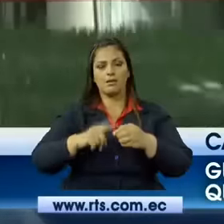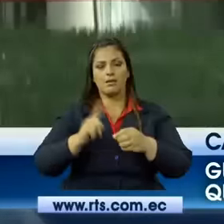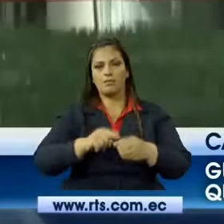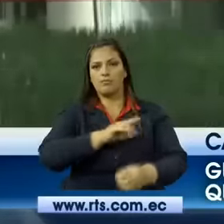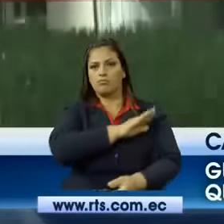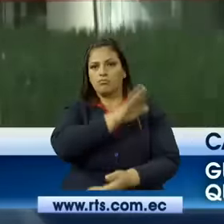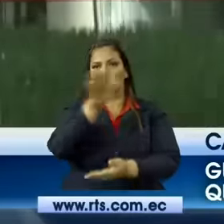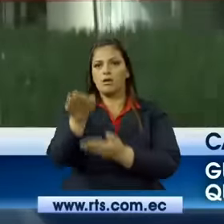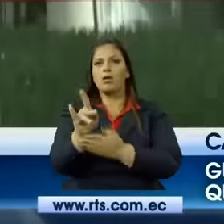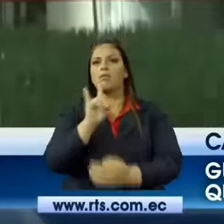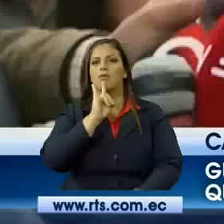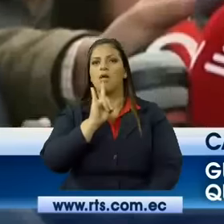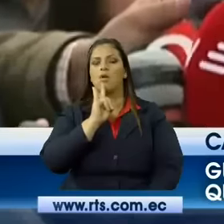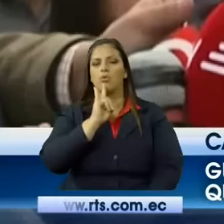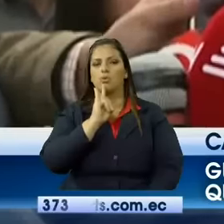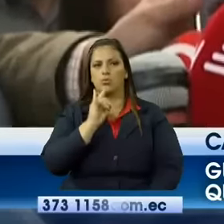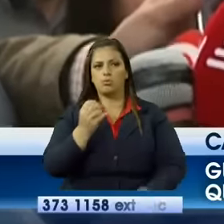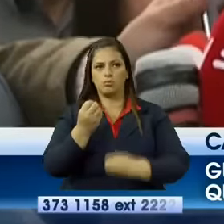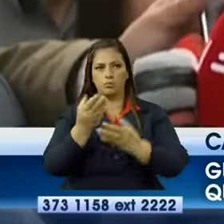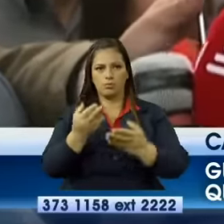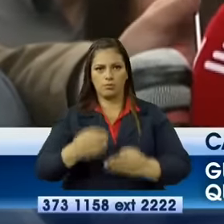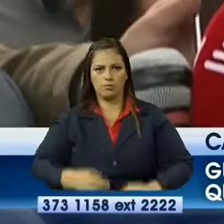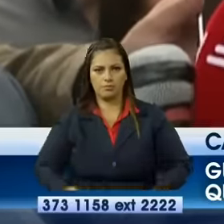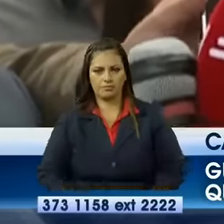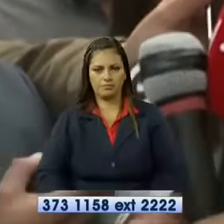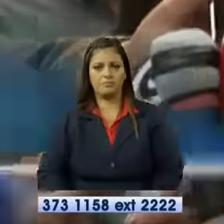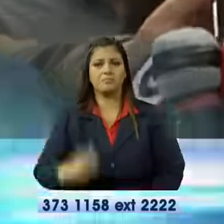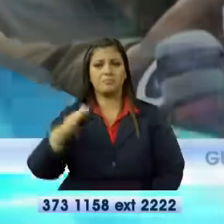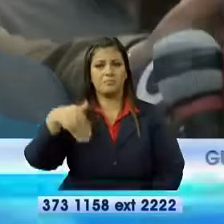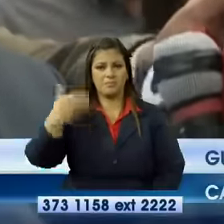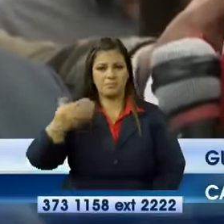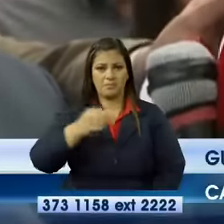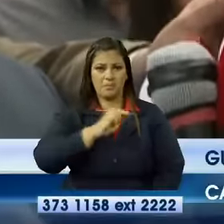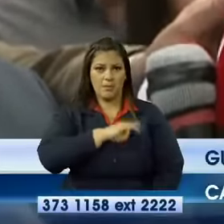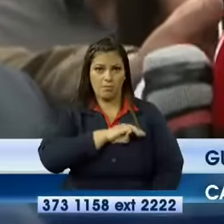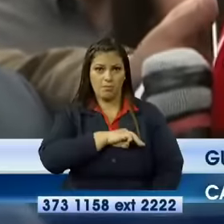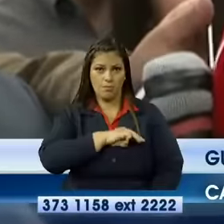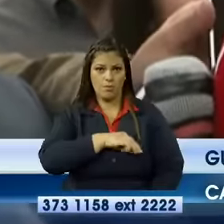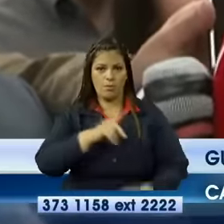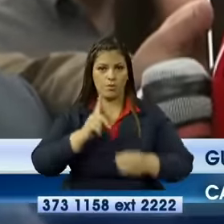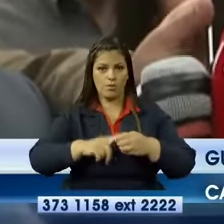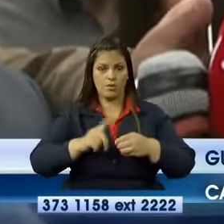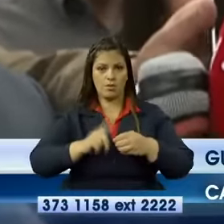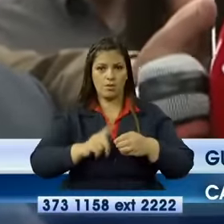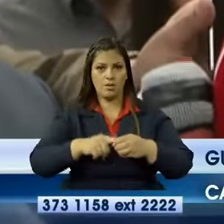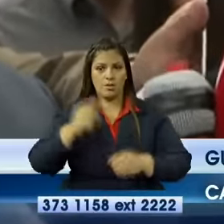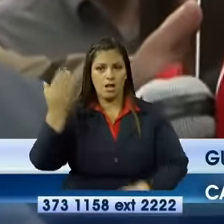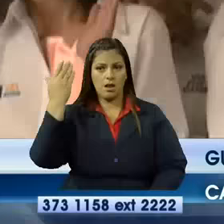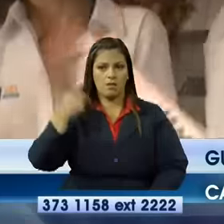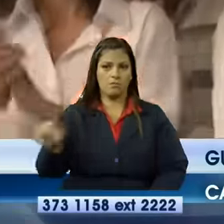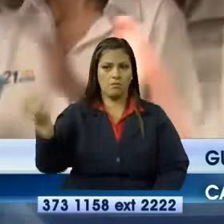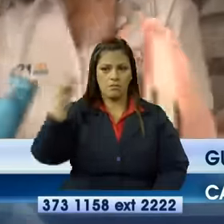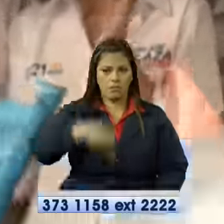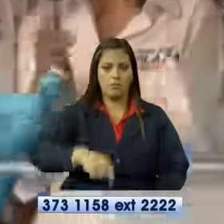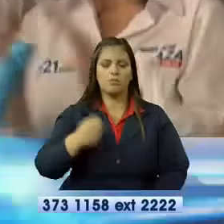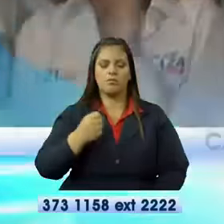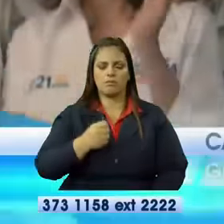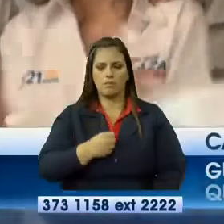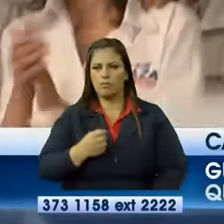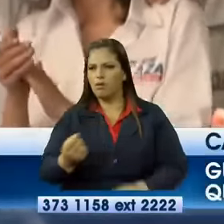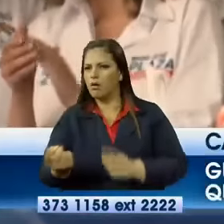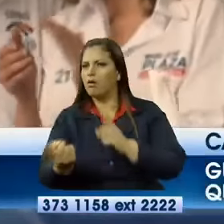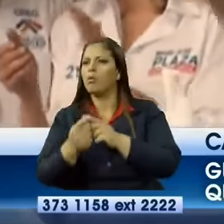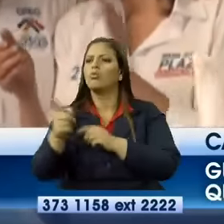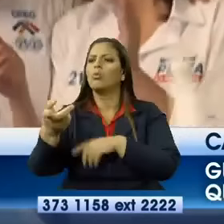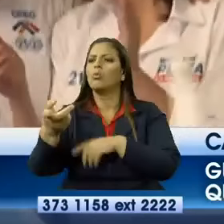prefirió pronunciarse después. Cuando regrese, le daré una opinión para ver los resultados de su gestión. El candidato cumplió